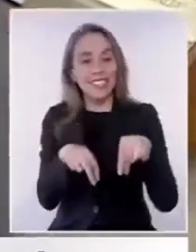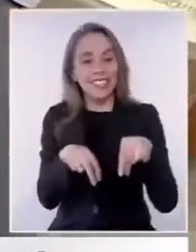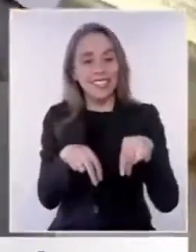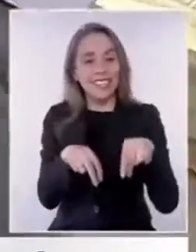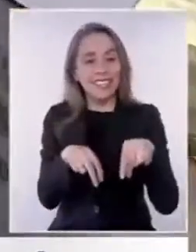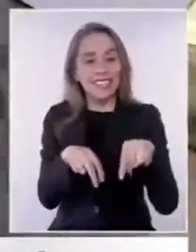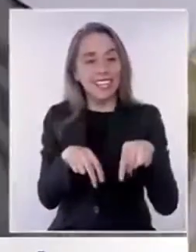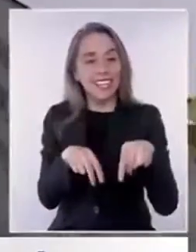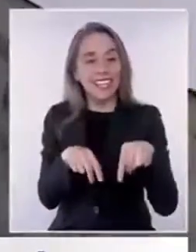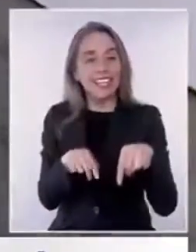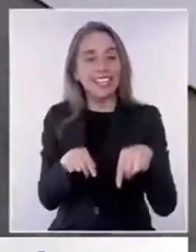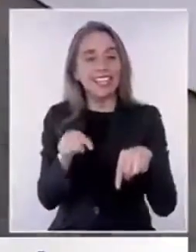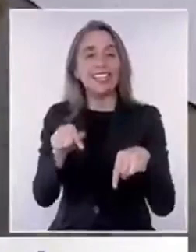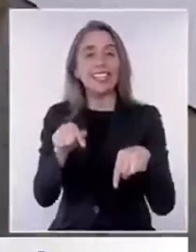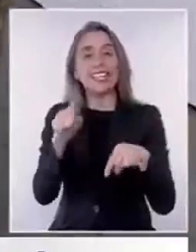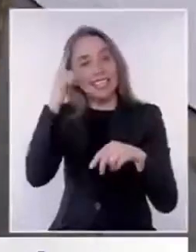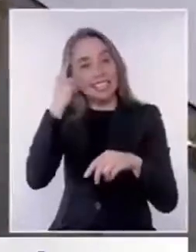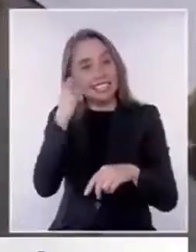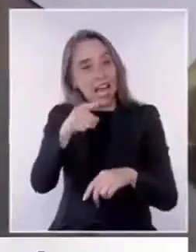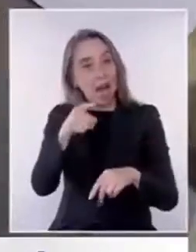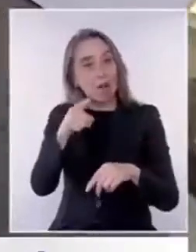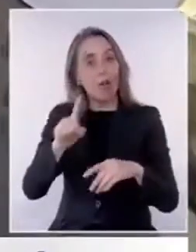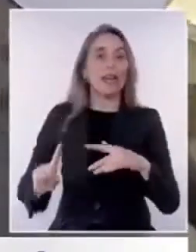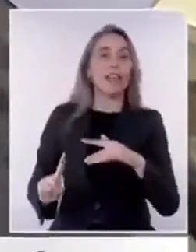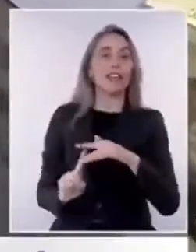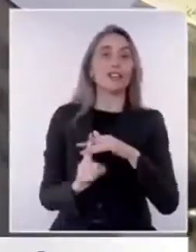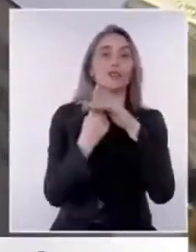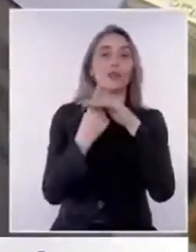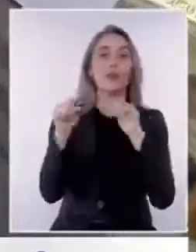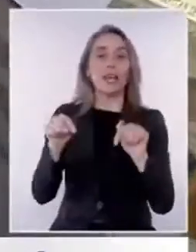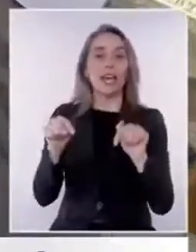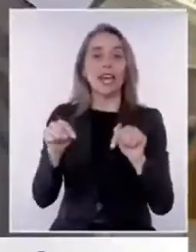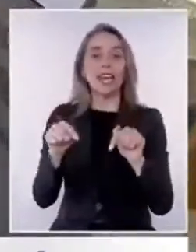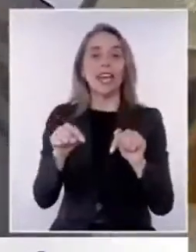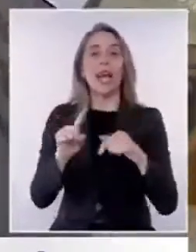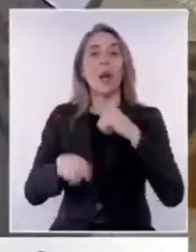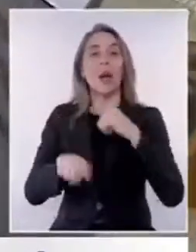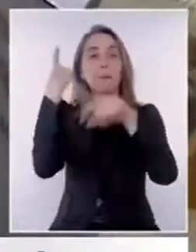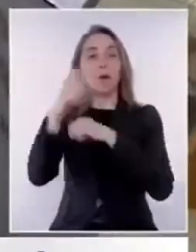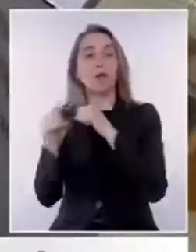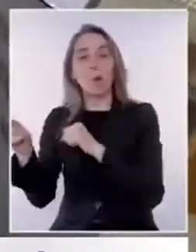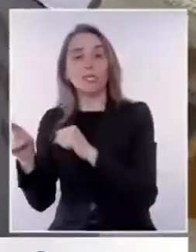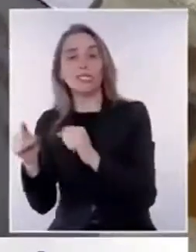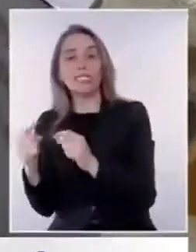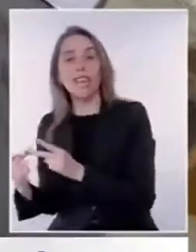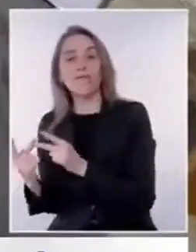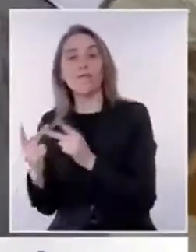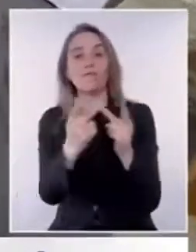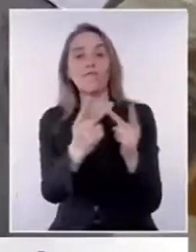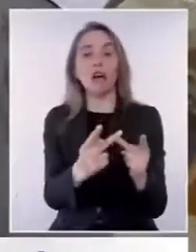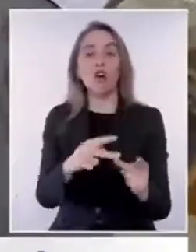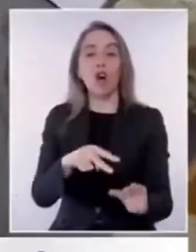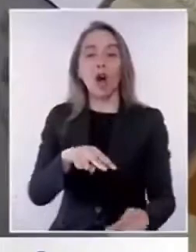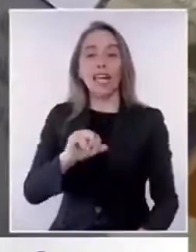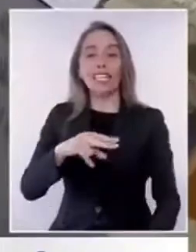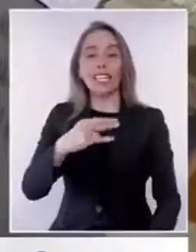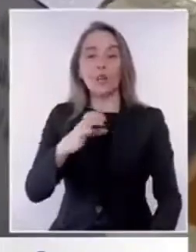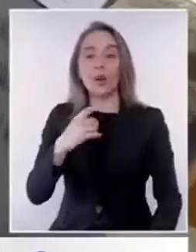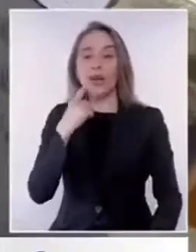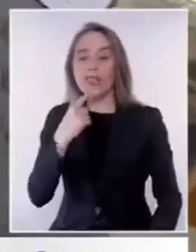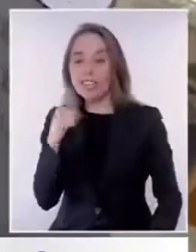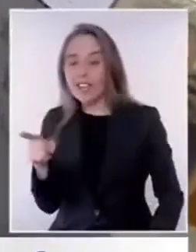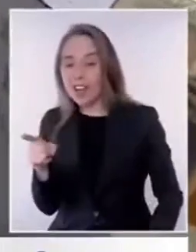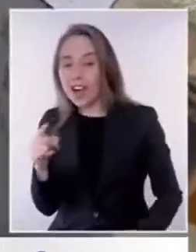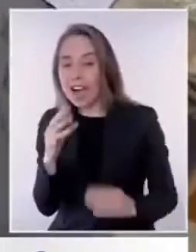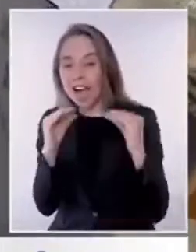y de aquí nació, se acuerda, el viaje al año siguiente a Ningüe, cuando hablamos del billete de